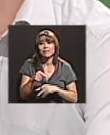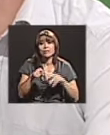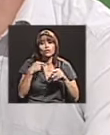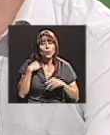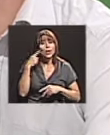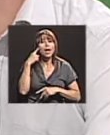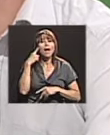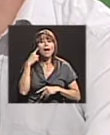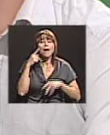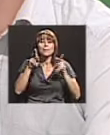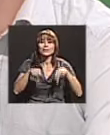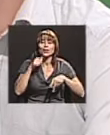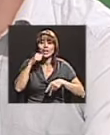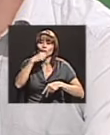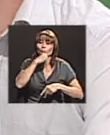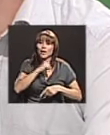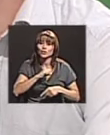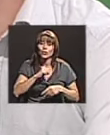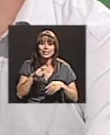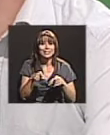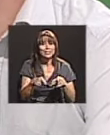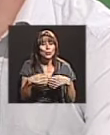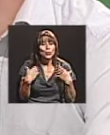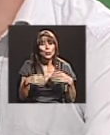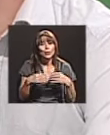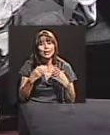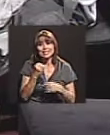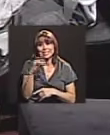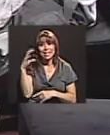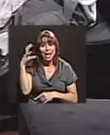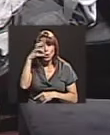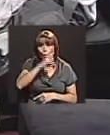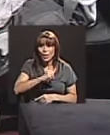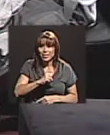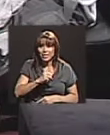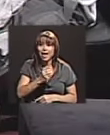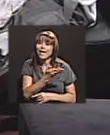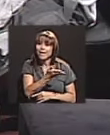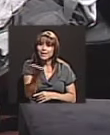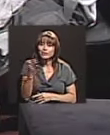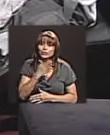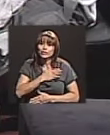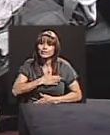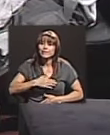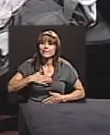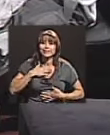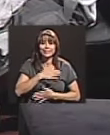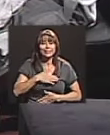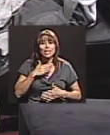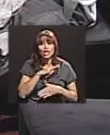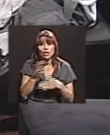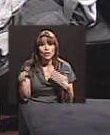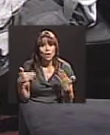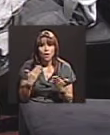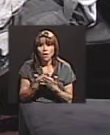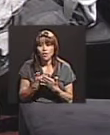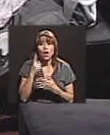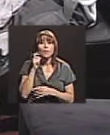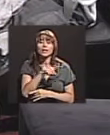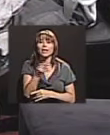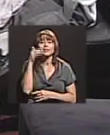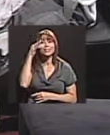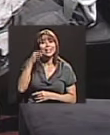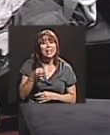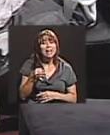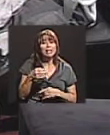son Pero bueno es que si se dieran cuenta ellos disfrutan todo porque piensan que les